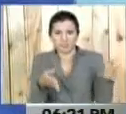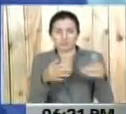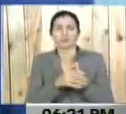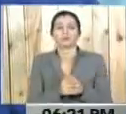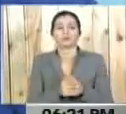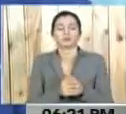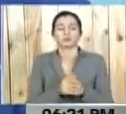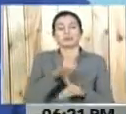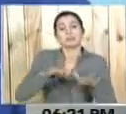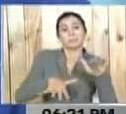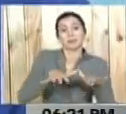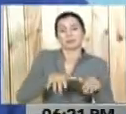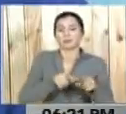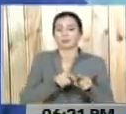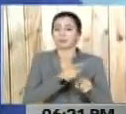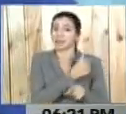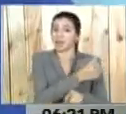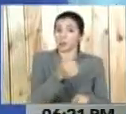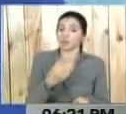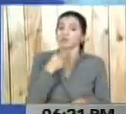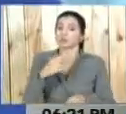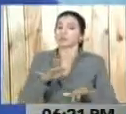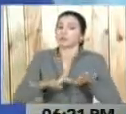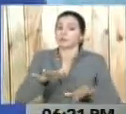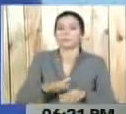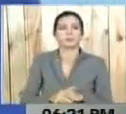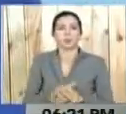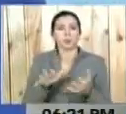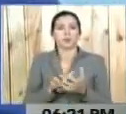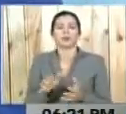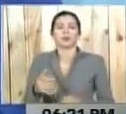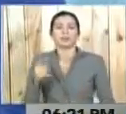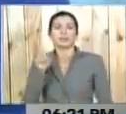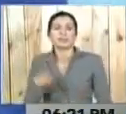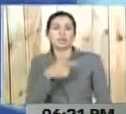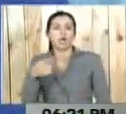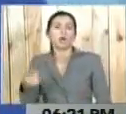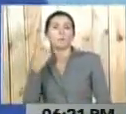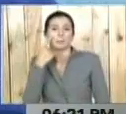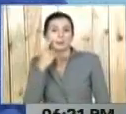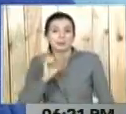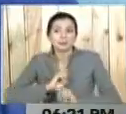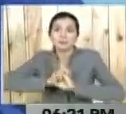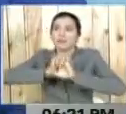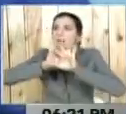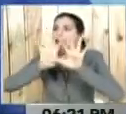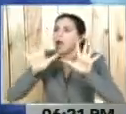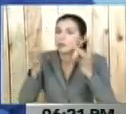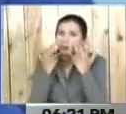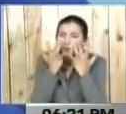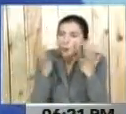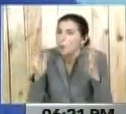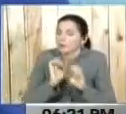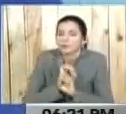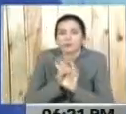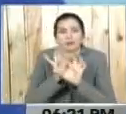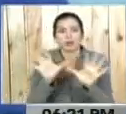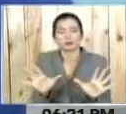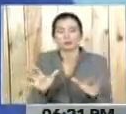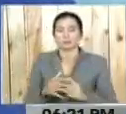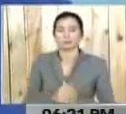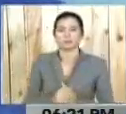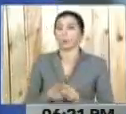vocerías, de acuerdo a los momentos, ¿no? Ahora, el problema no es que se evidencie lo que es claro y evidente, es decir, el